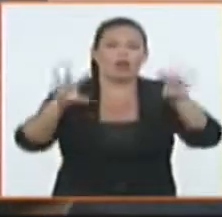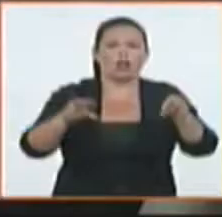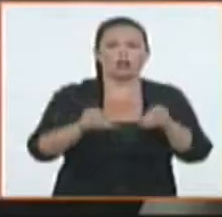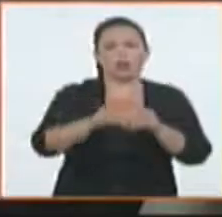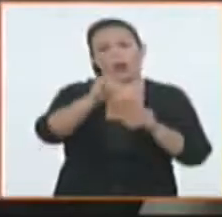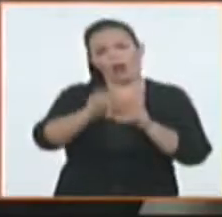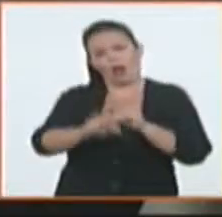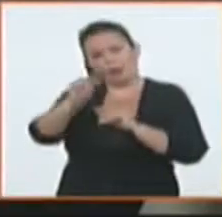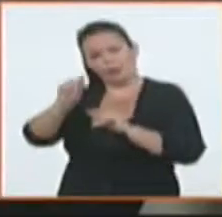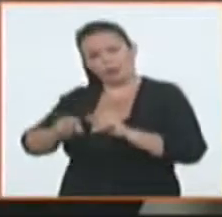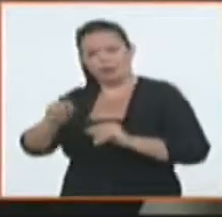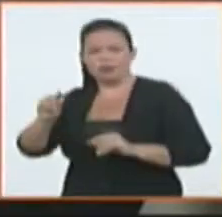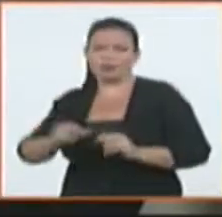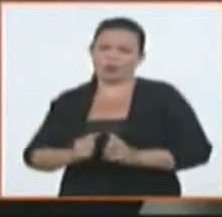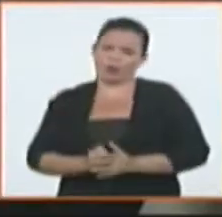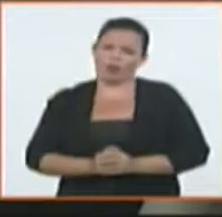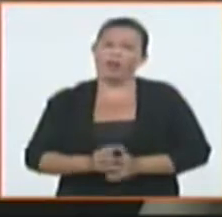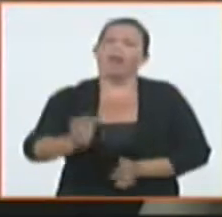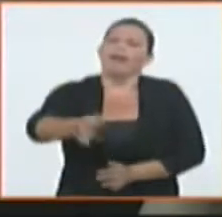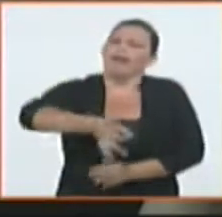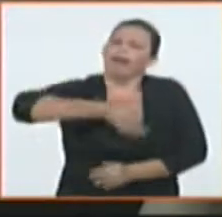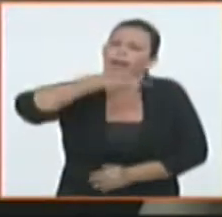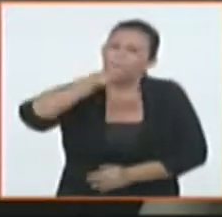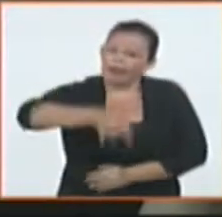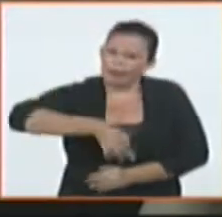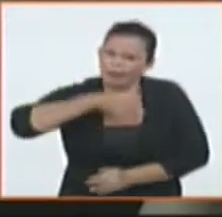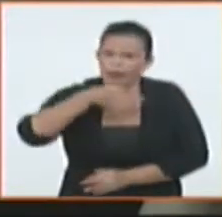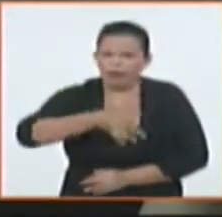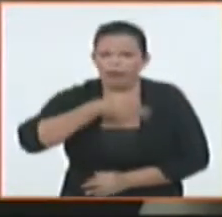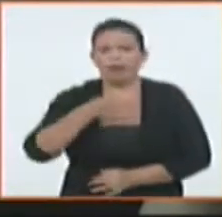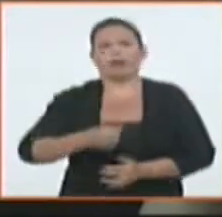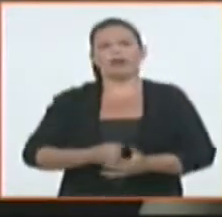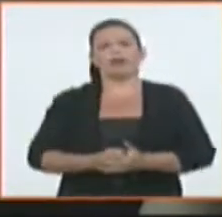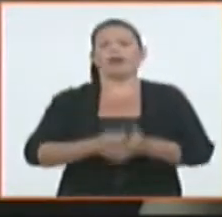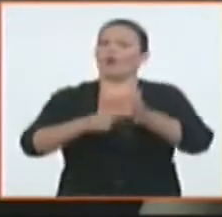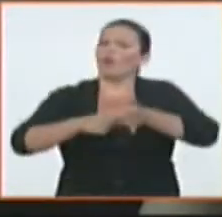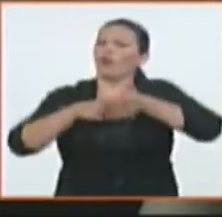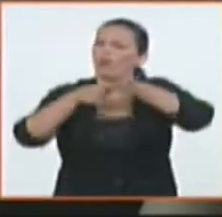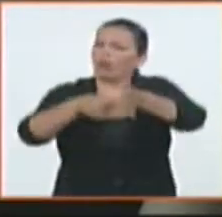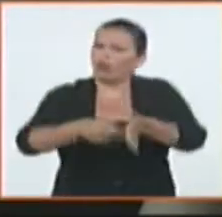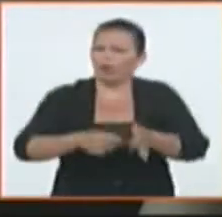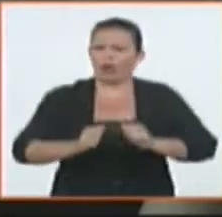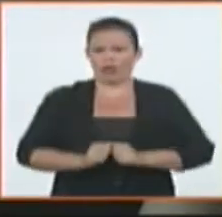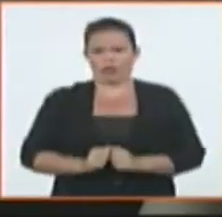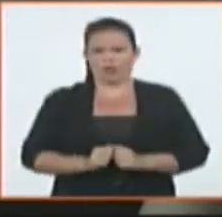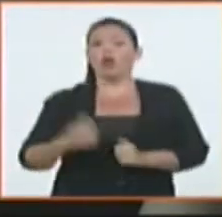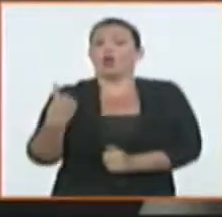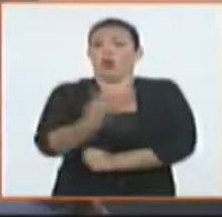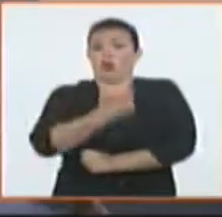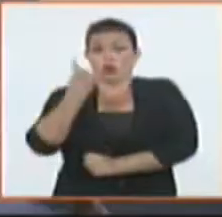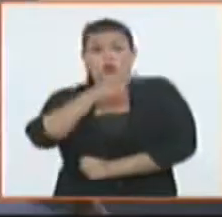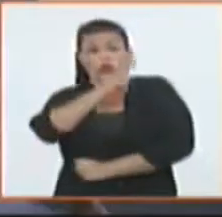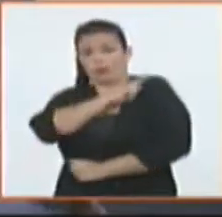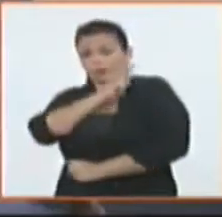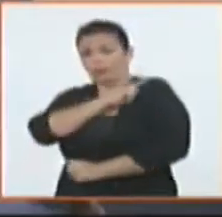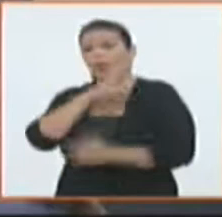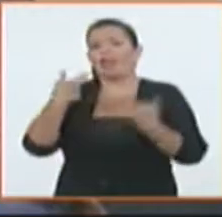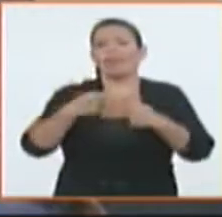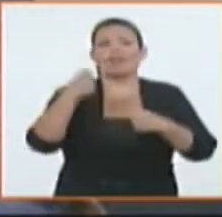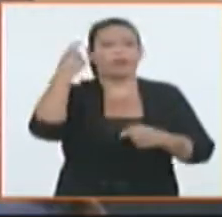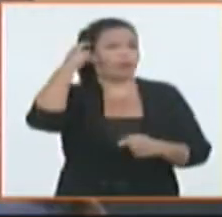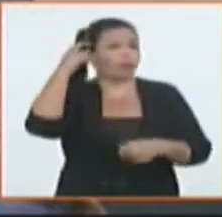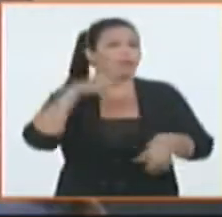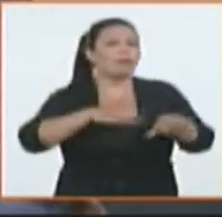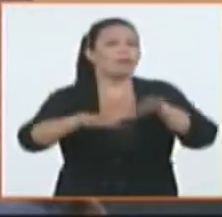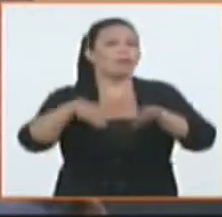Hay que convencer y hay que persuadir. Para eso tenemos que prepararnos bien, sobre todo los que dirigimos, con la